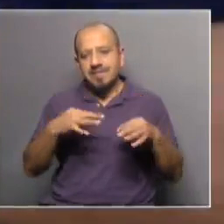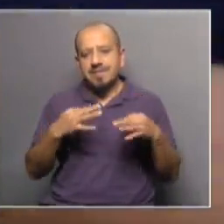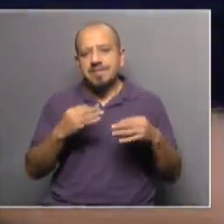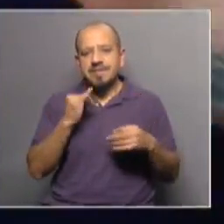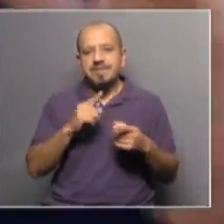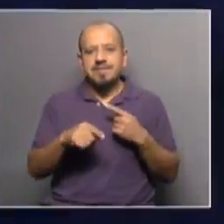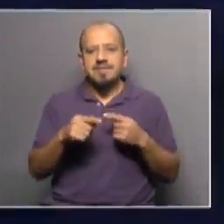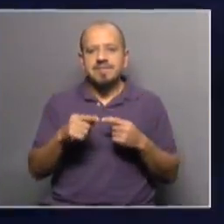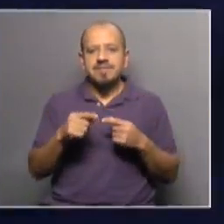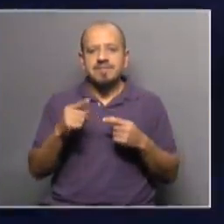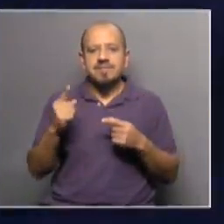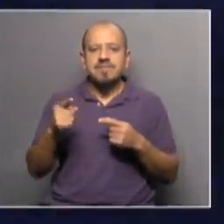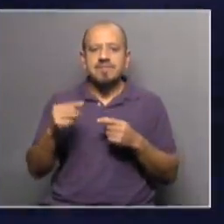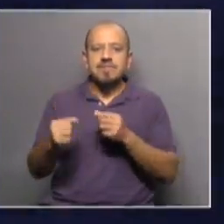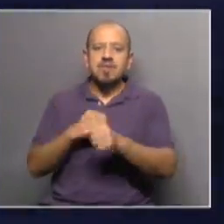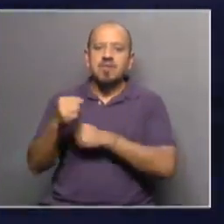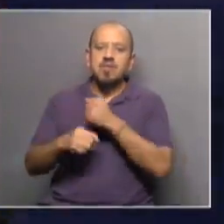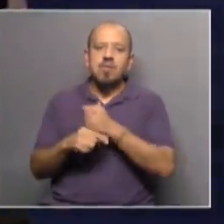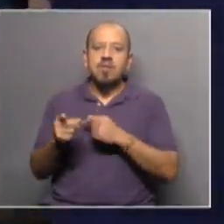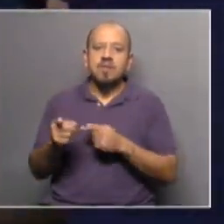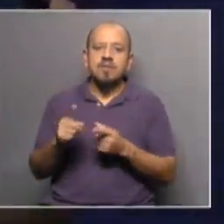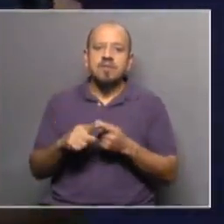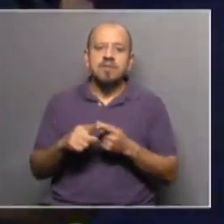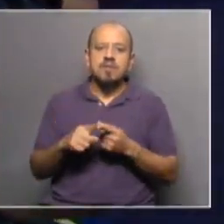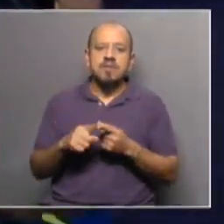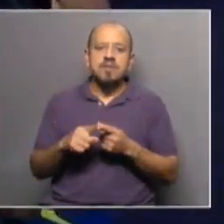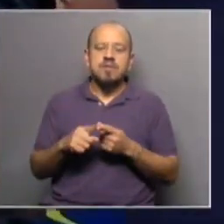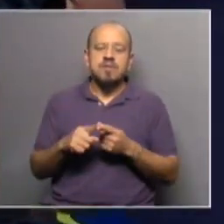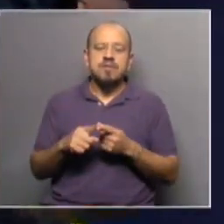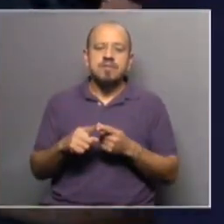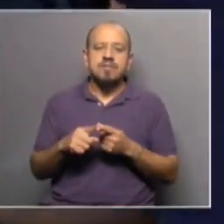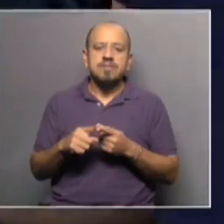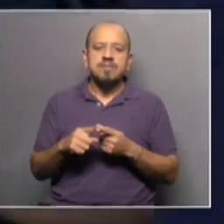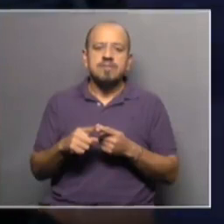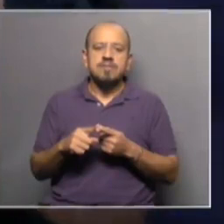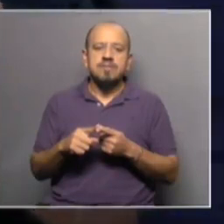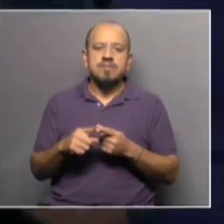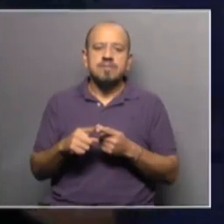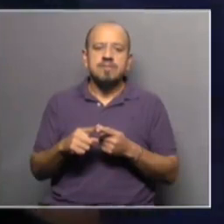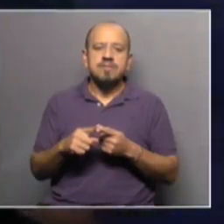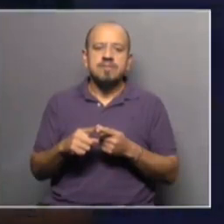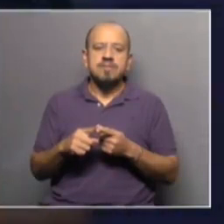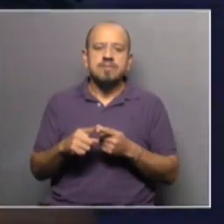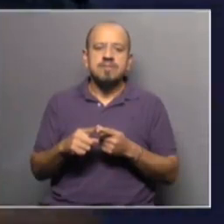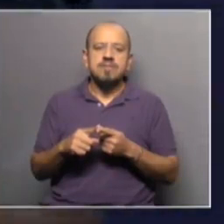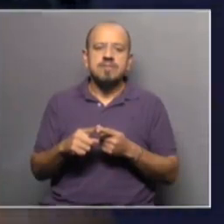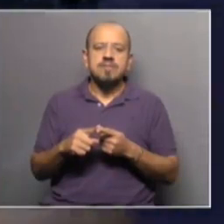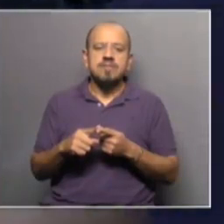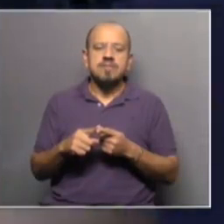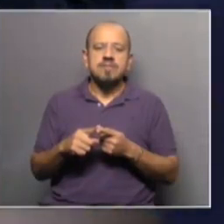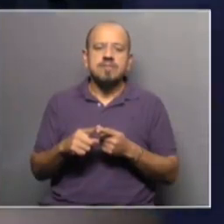¿Mucho tiempo, bueno, todo el año estuvieron participando con esto? Sí, estábamos en... Sí, además con la pandemia, sí, claro. Todo